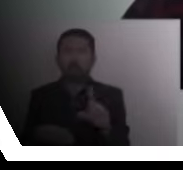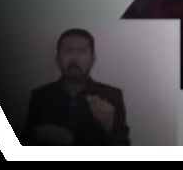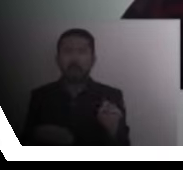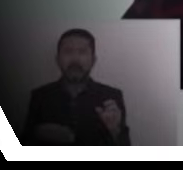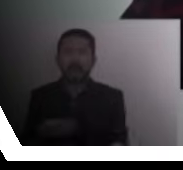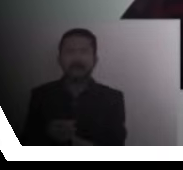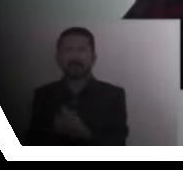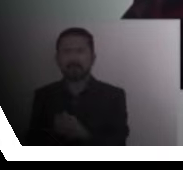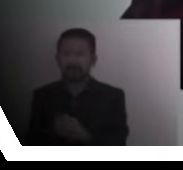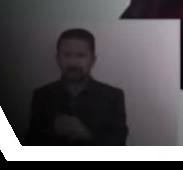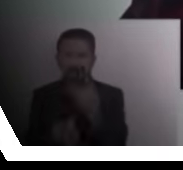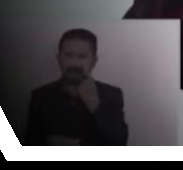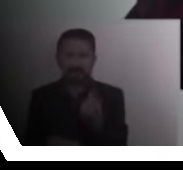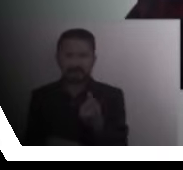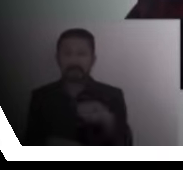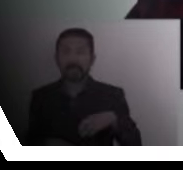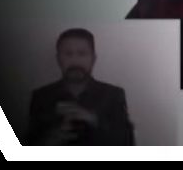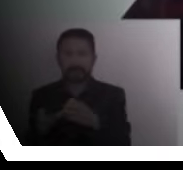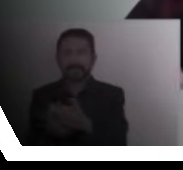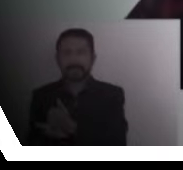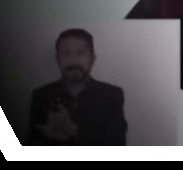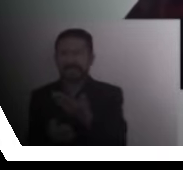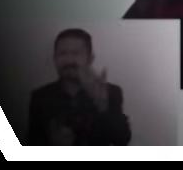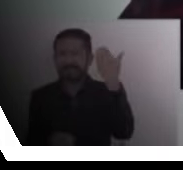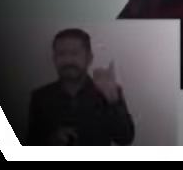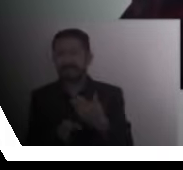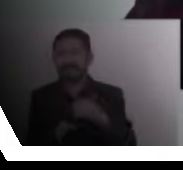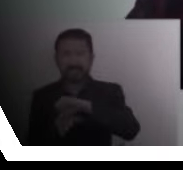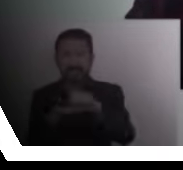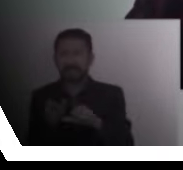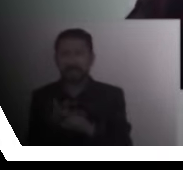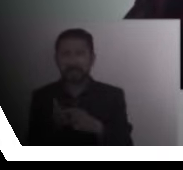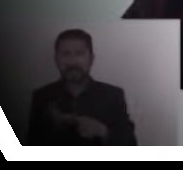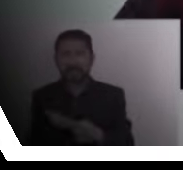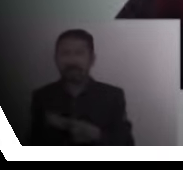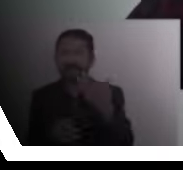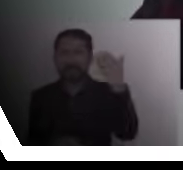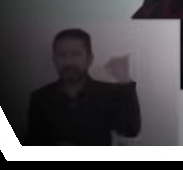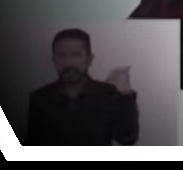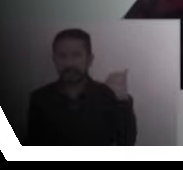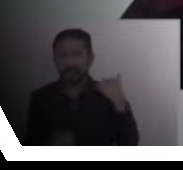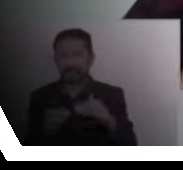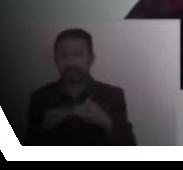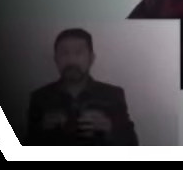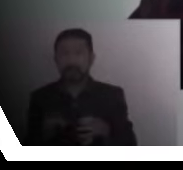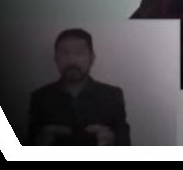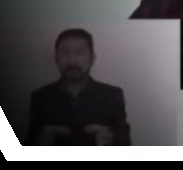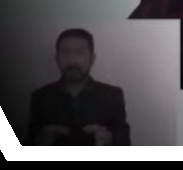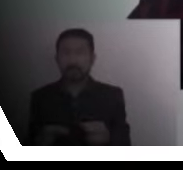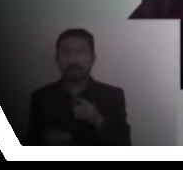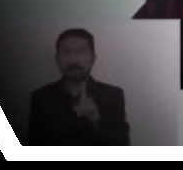discutido no solamente dentro de la comisión de Hacienda sino en toda la asamblea legislativa respecto también a la forma en como